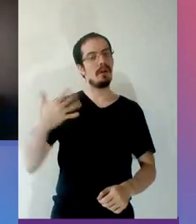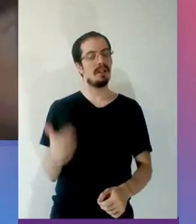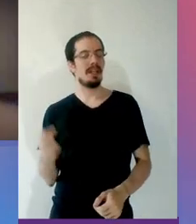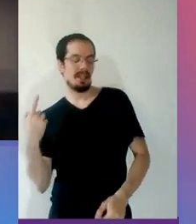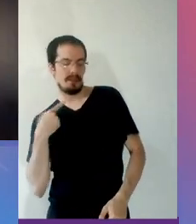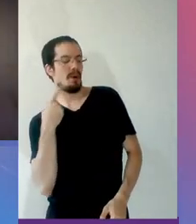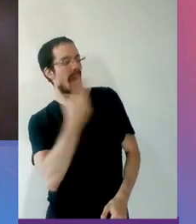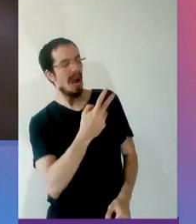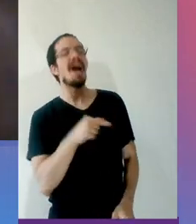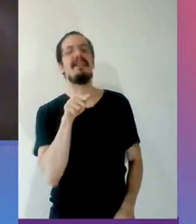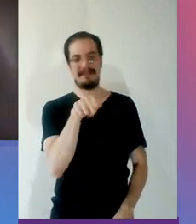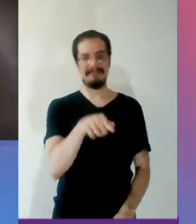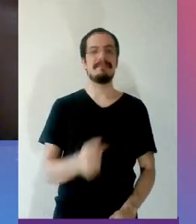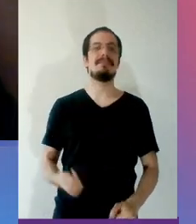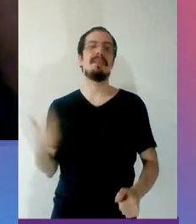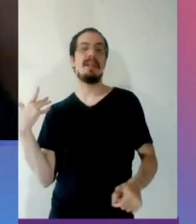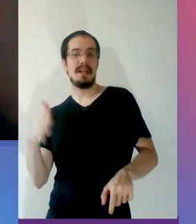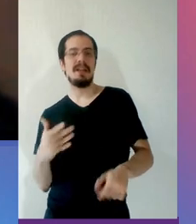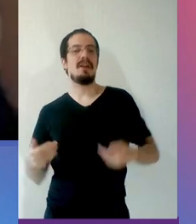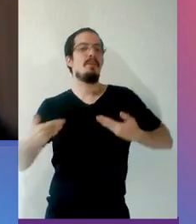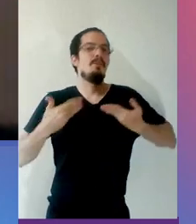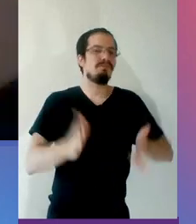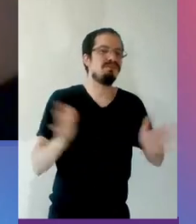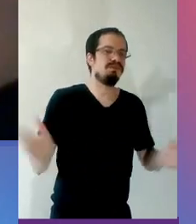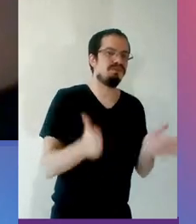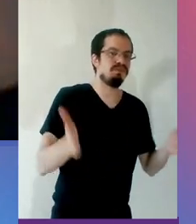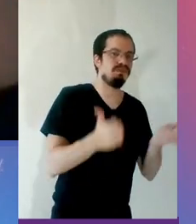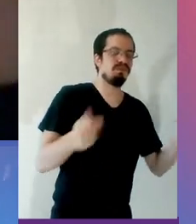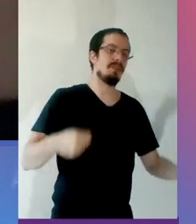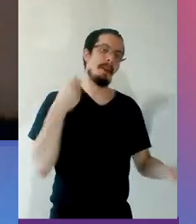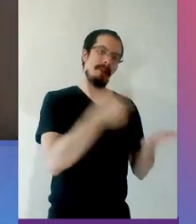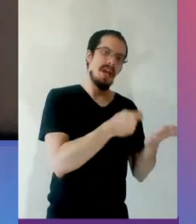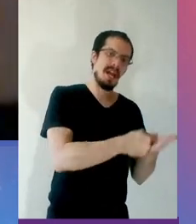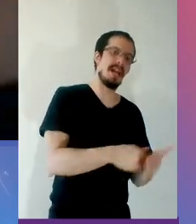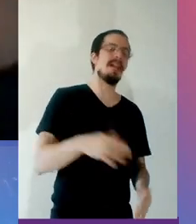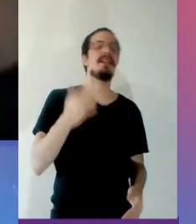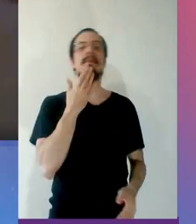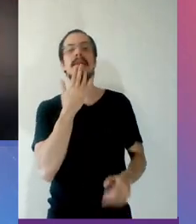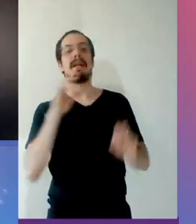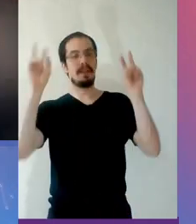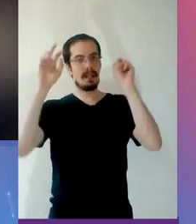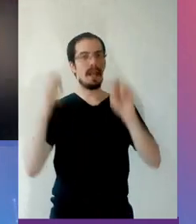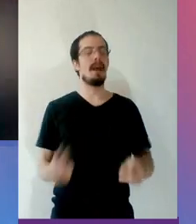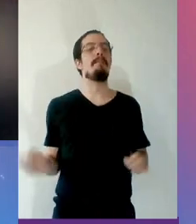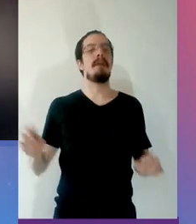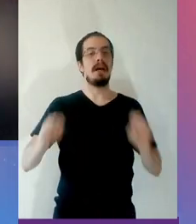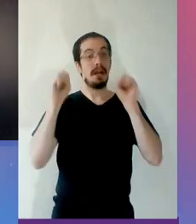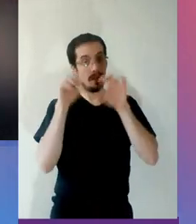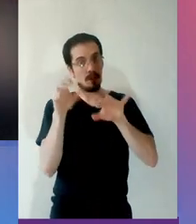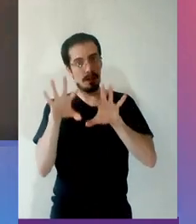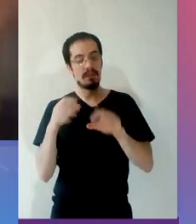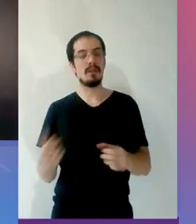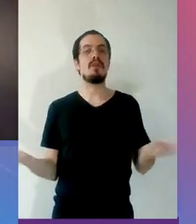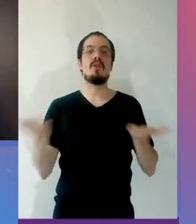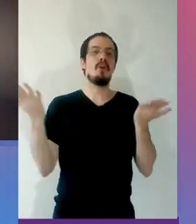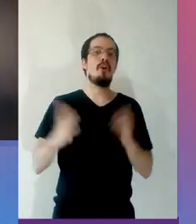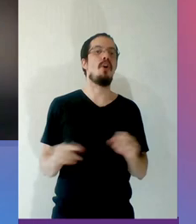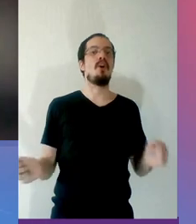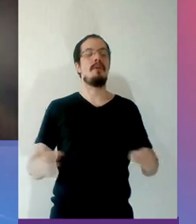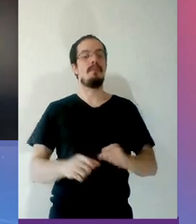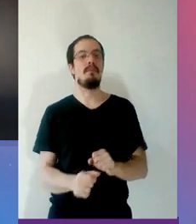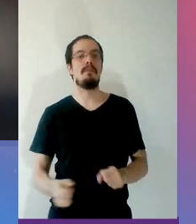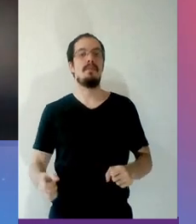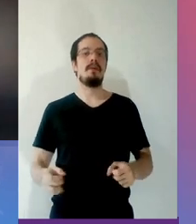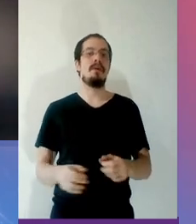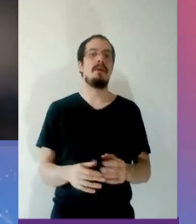creo que ahí va un poco también por el lado del tema educación, en el fondo formar a las distintas chicos que estudian las diferentes